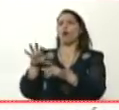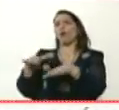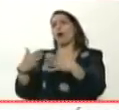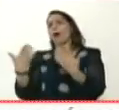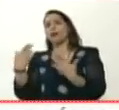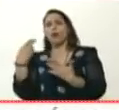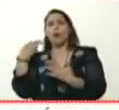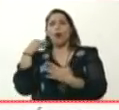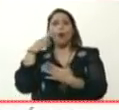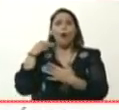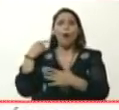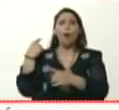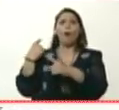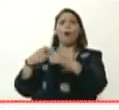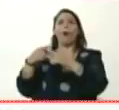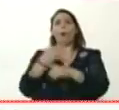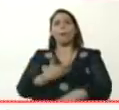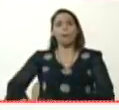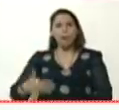Obama